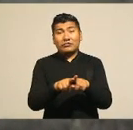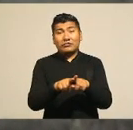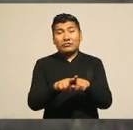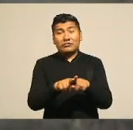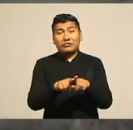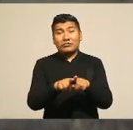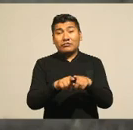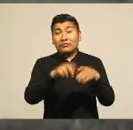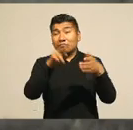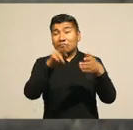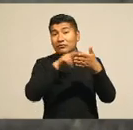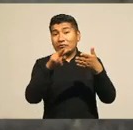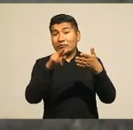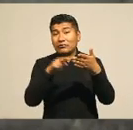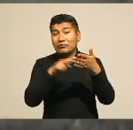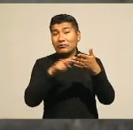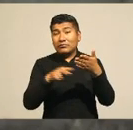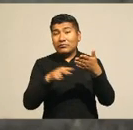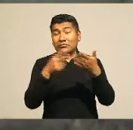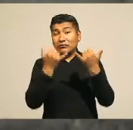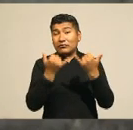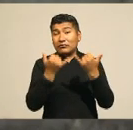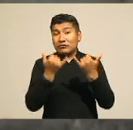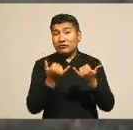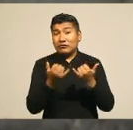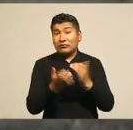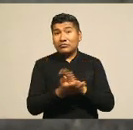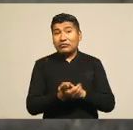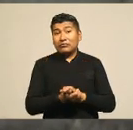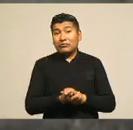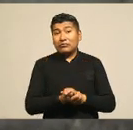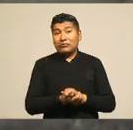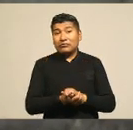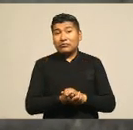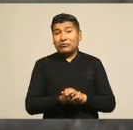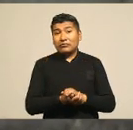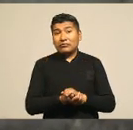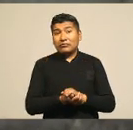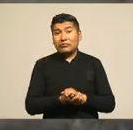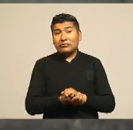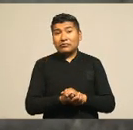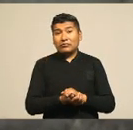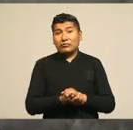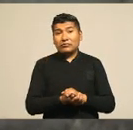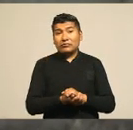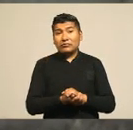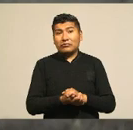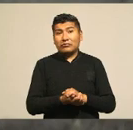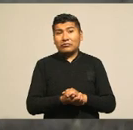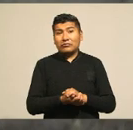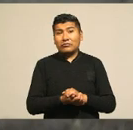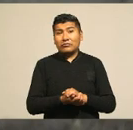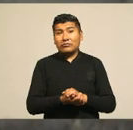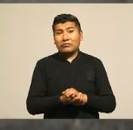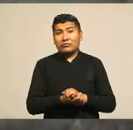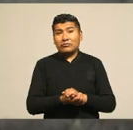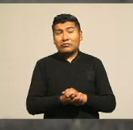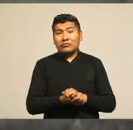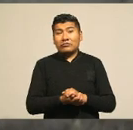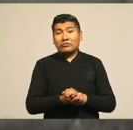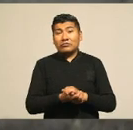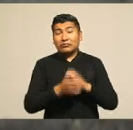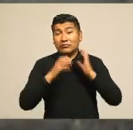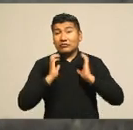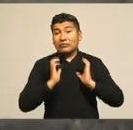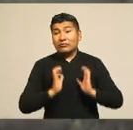las lecturas de hoy y especialmente el Evangelio nos están haciendo recuerdo